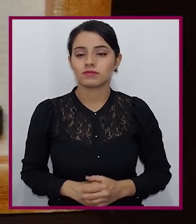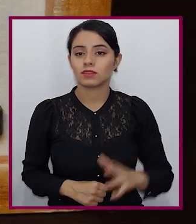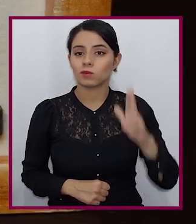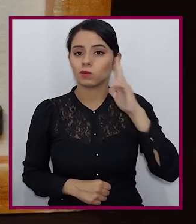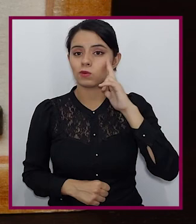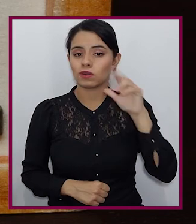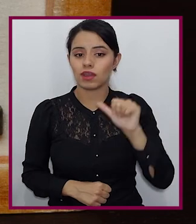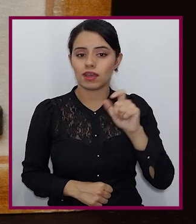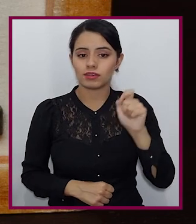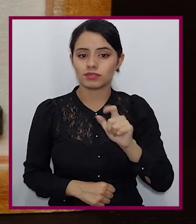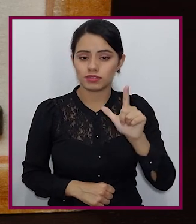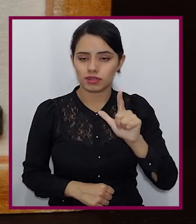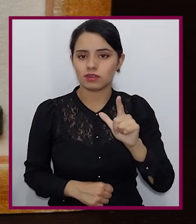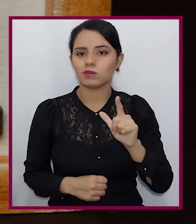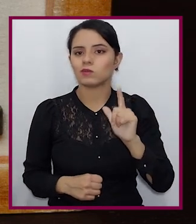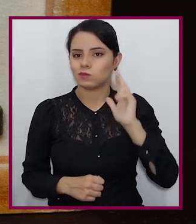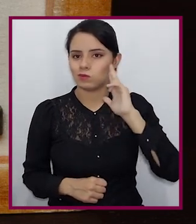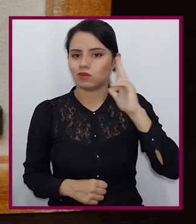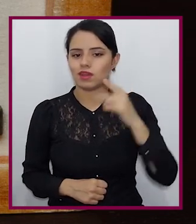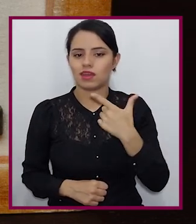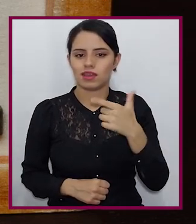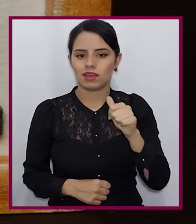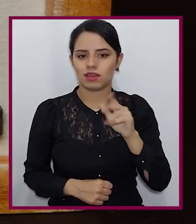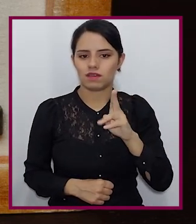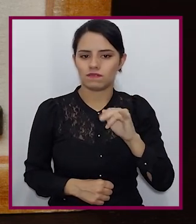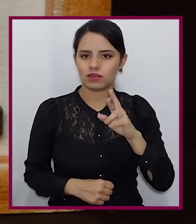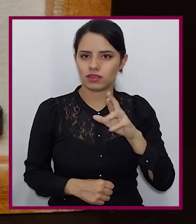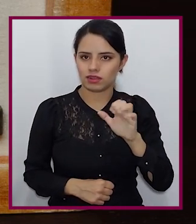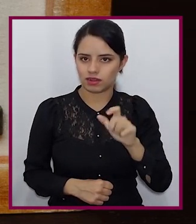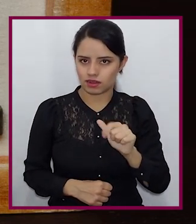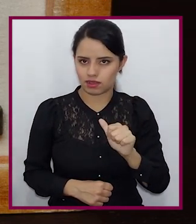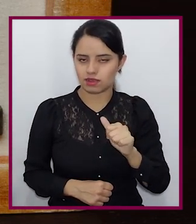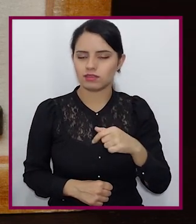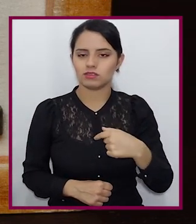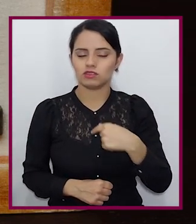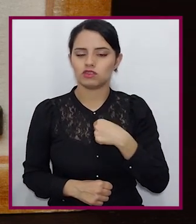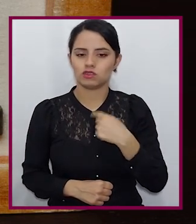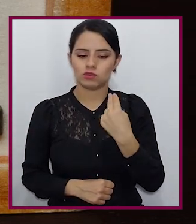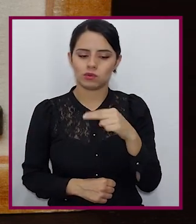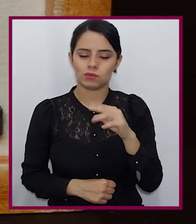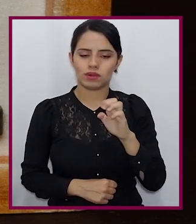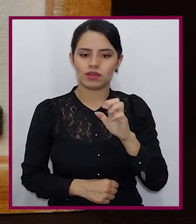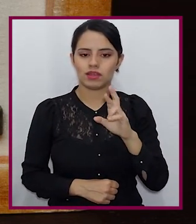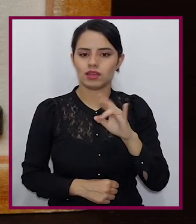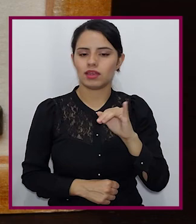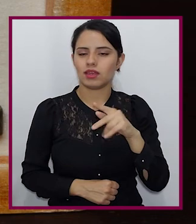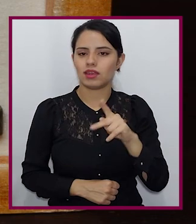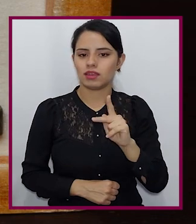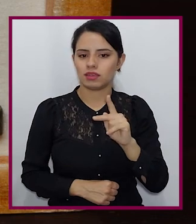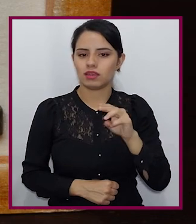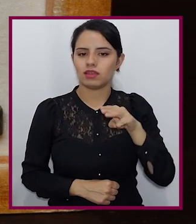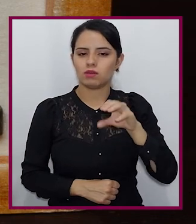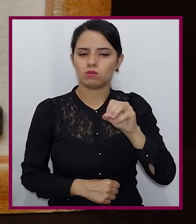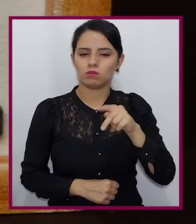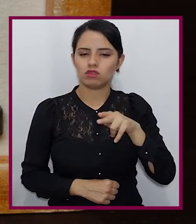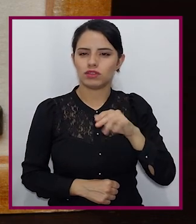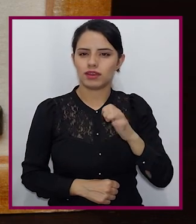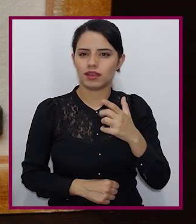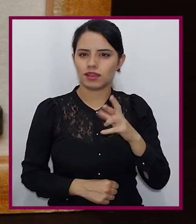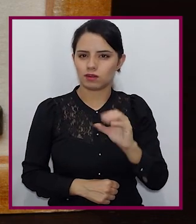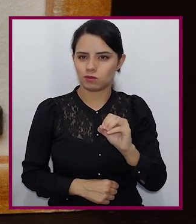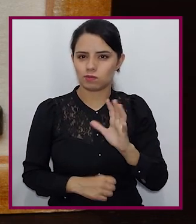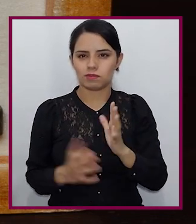Hola Axel, hola Gabriela, me da mucho gusto saludarlos. Bueno, yo soy Eric Montenegro, tengo cerca de 23 años trabajando en los